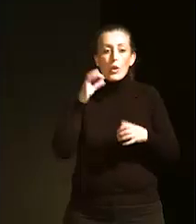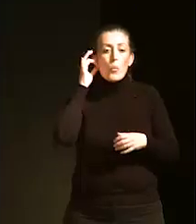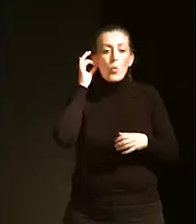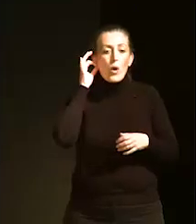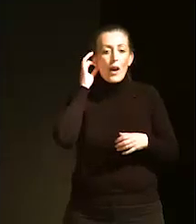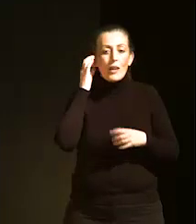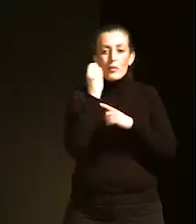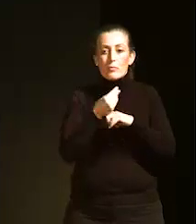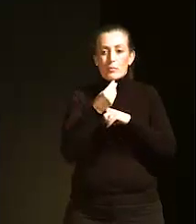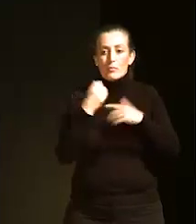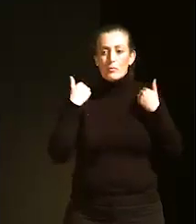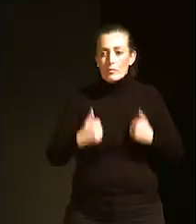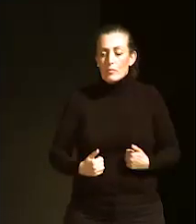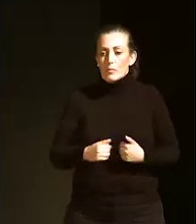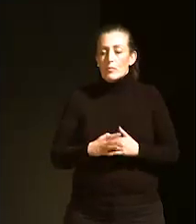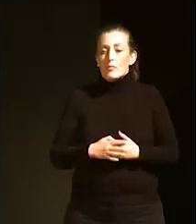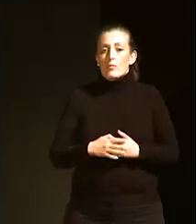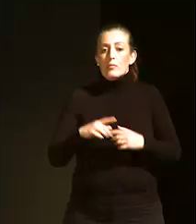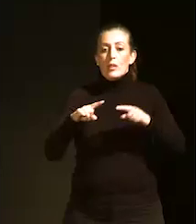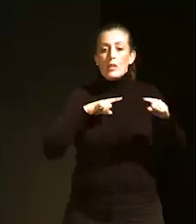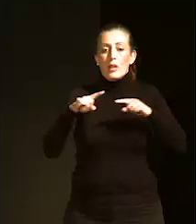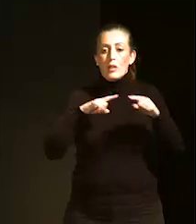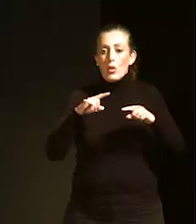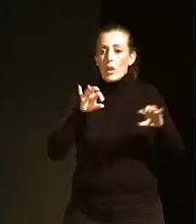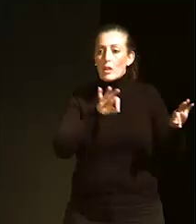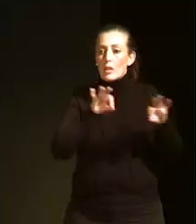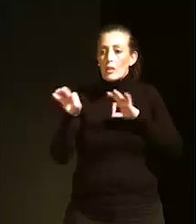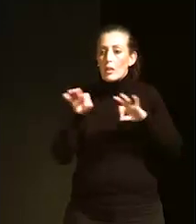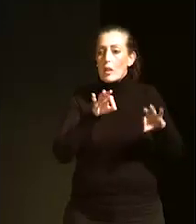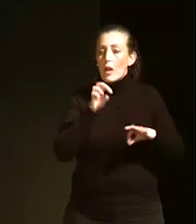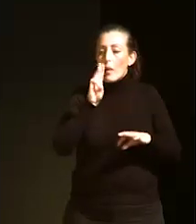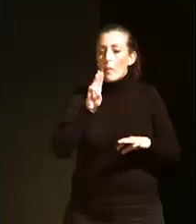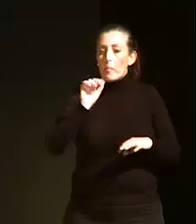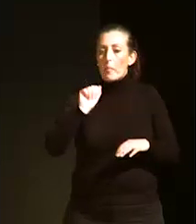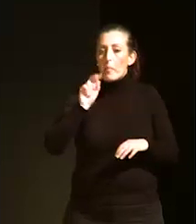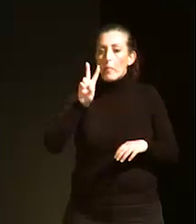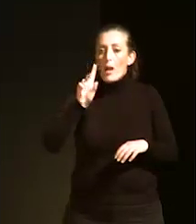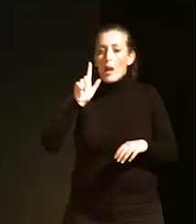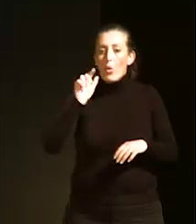mujeres que dirige la teatrera paula acevedo